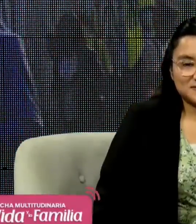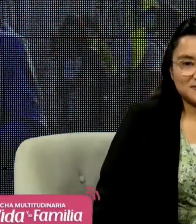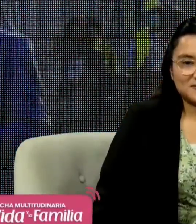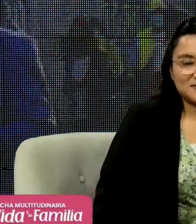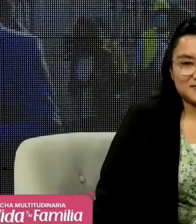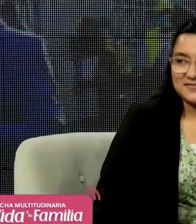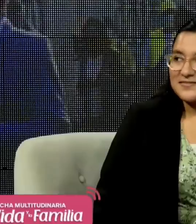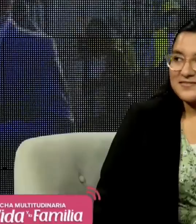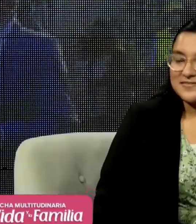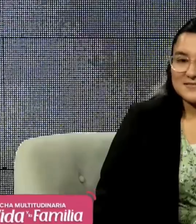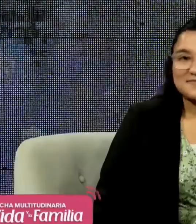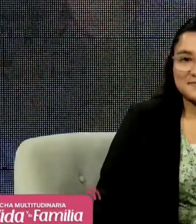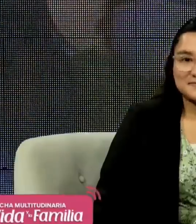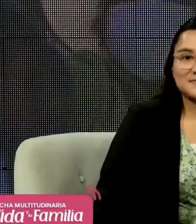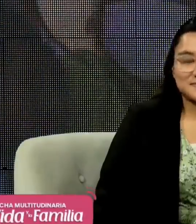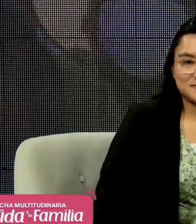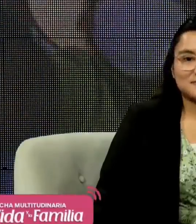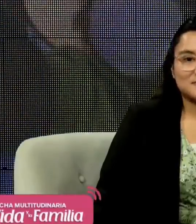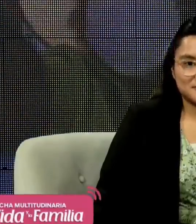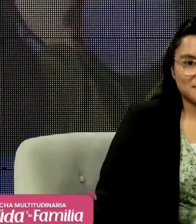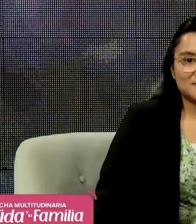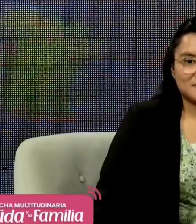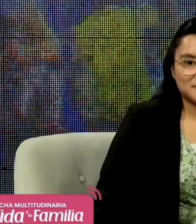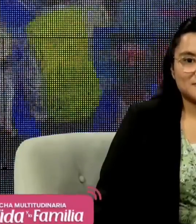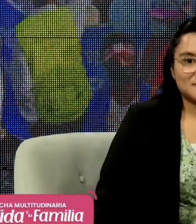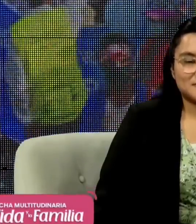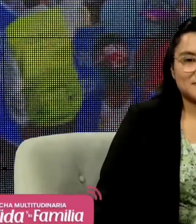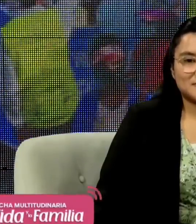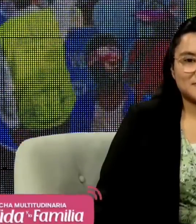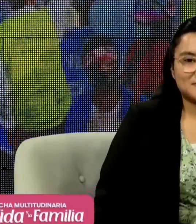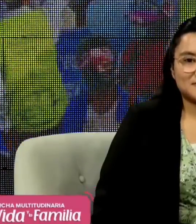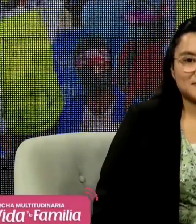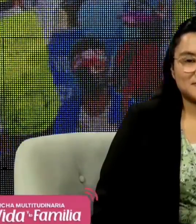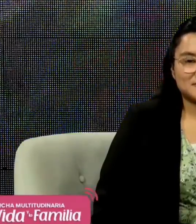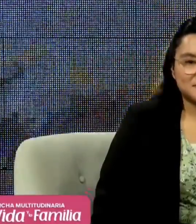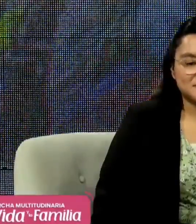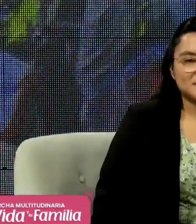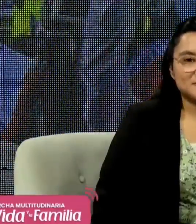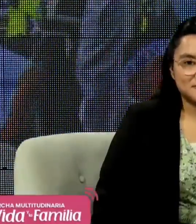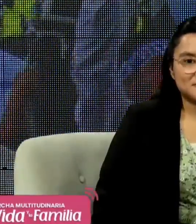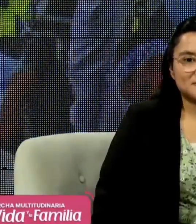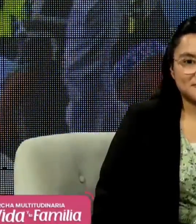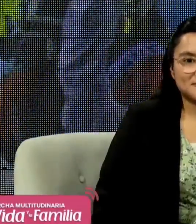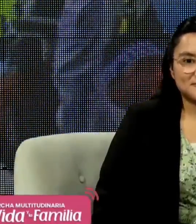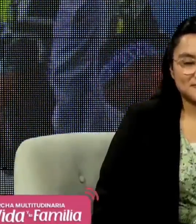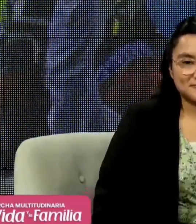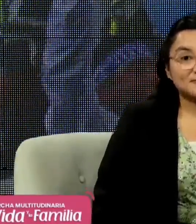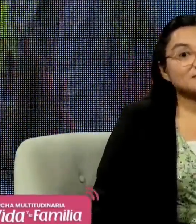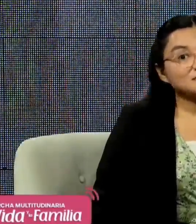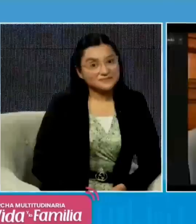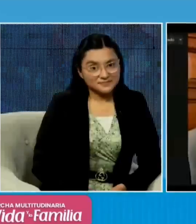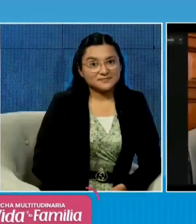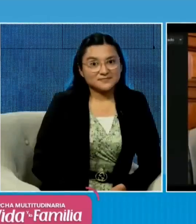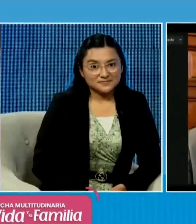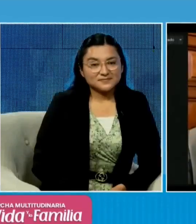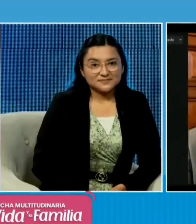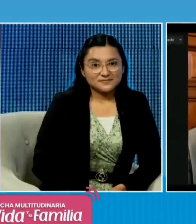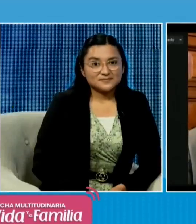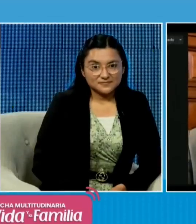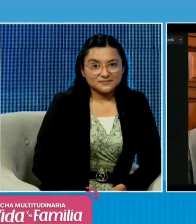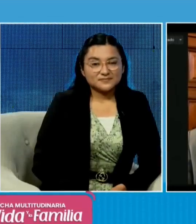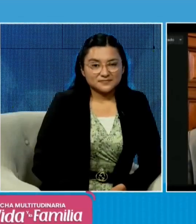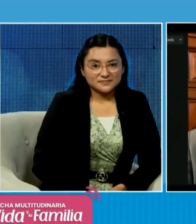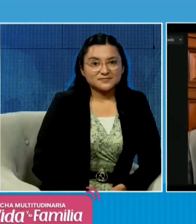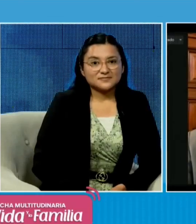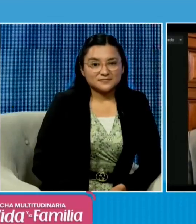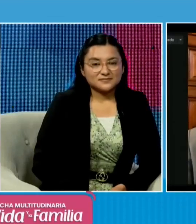¿Cómo están? Muy buenos días. Sí, estamos acá en el Congreso de la República. Tenemos una sesión del